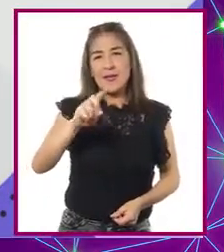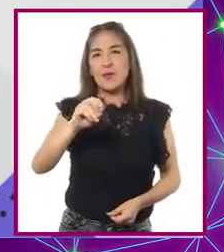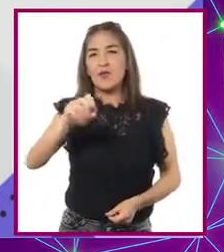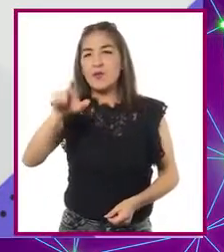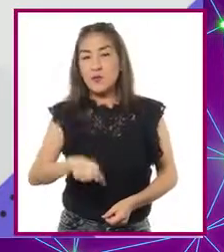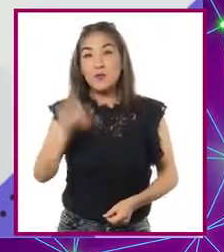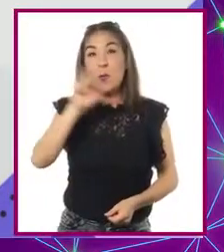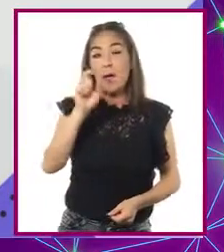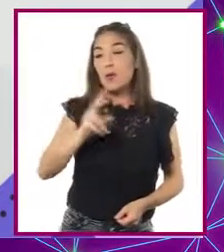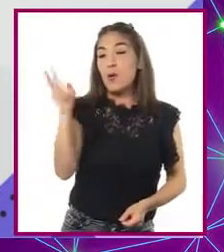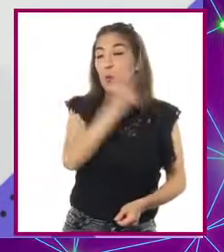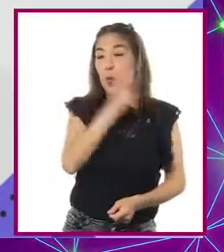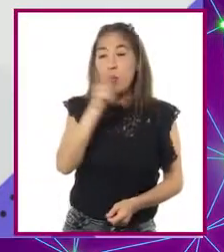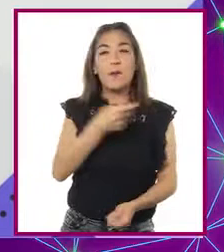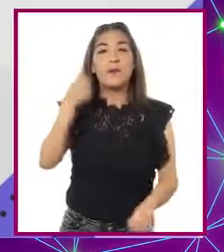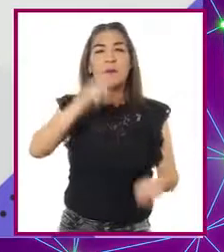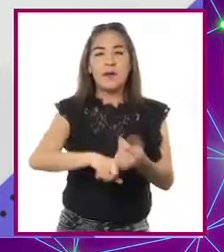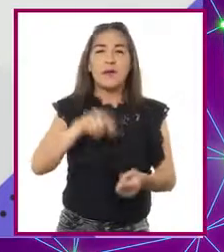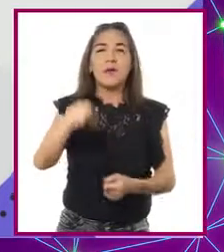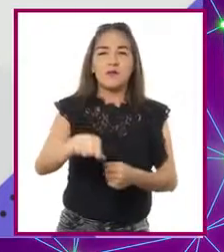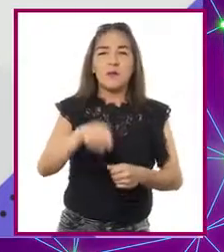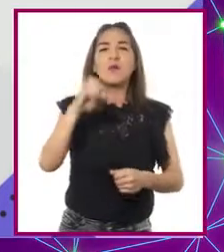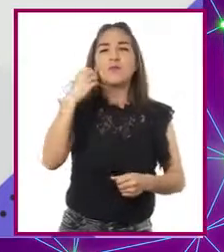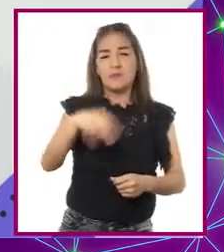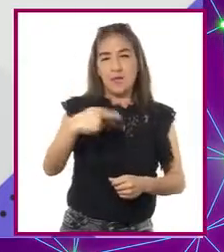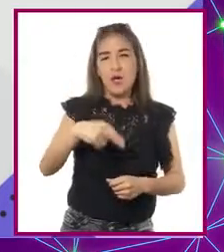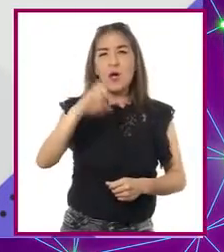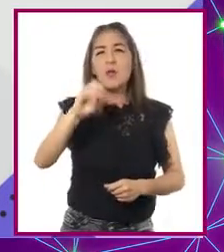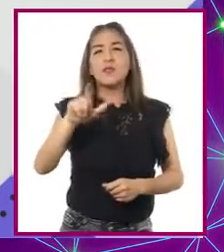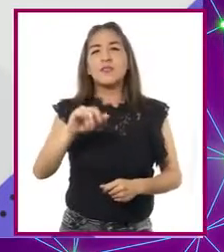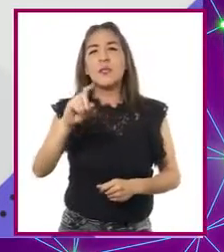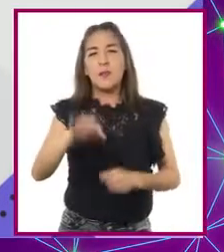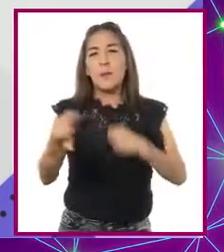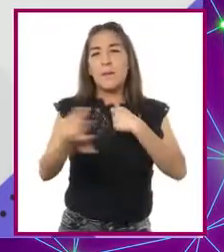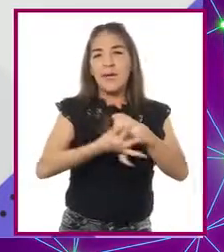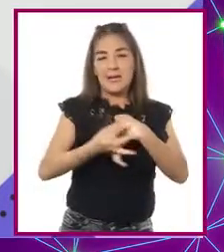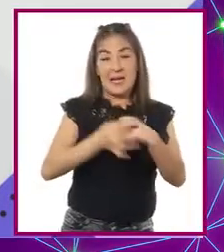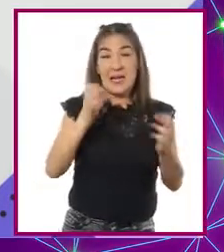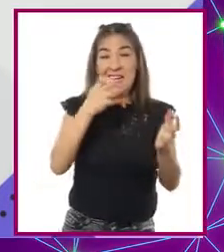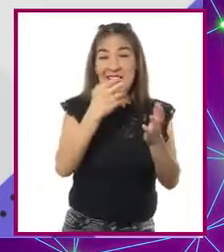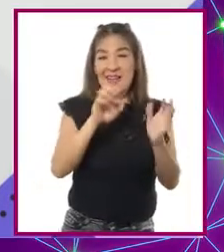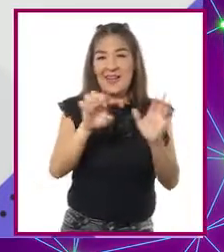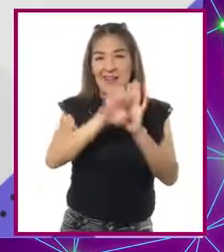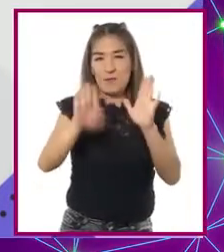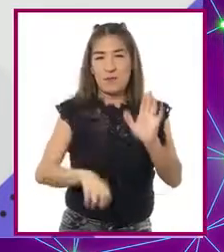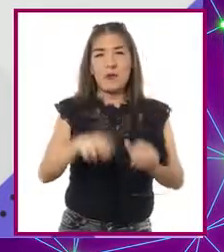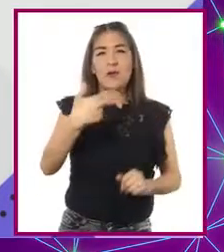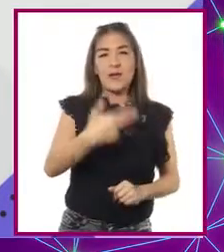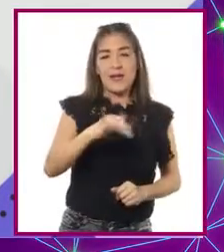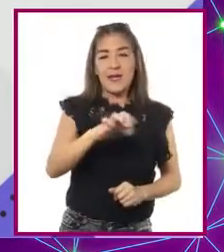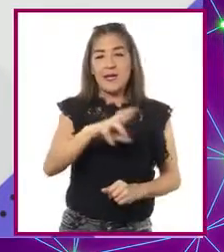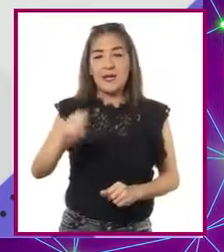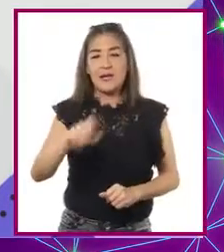del aire, producen óxidos metálicos. Por ejemplo, el hierro produce óxido de hierro